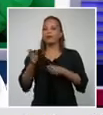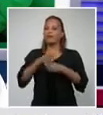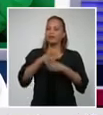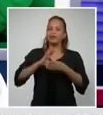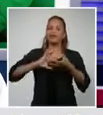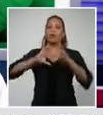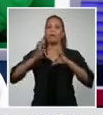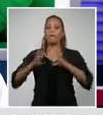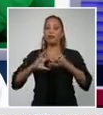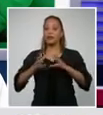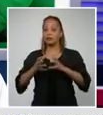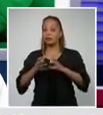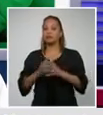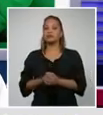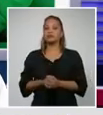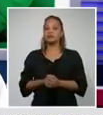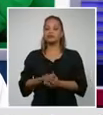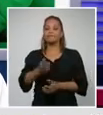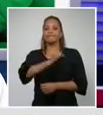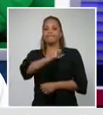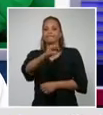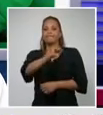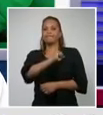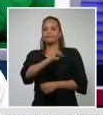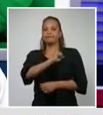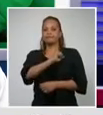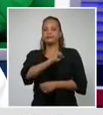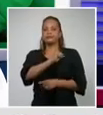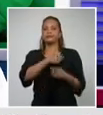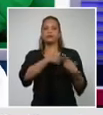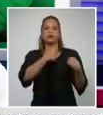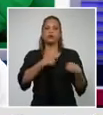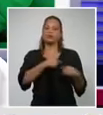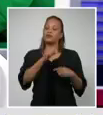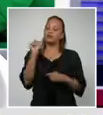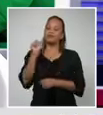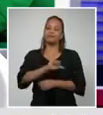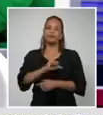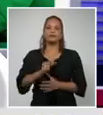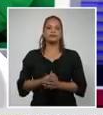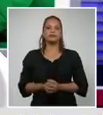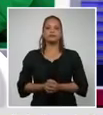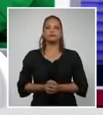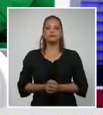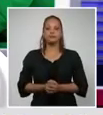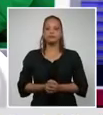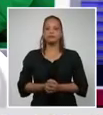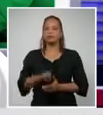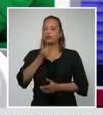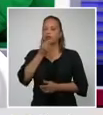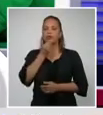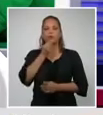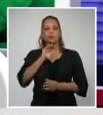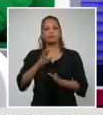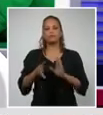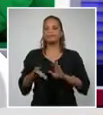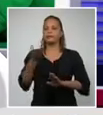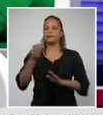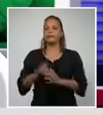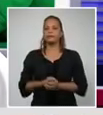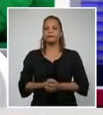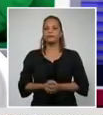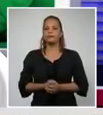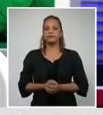complicaciones, hace una parada cardíaca de la cual tampoco fue posible su reanimación